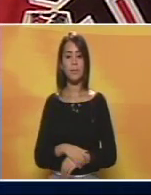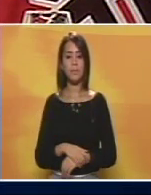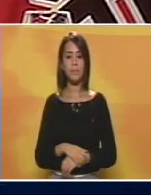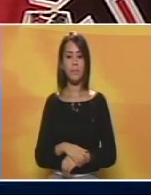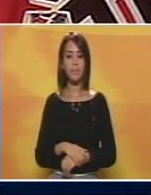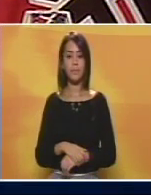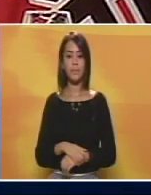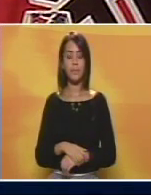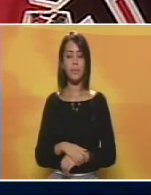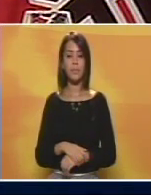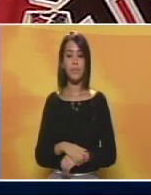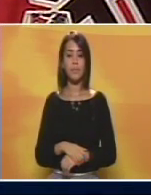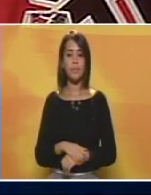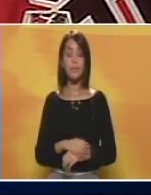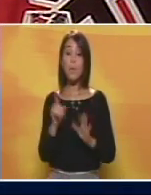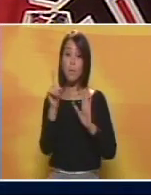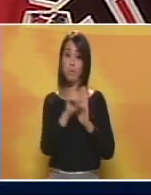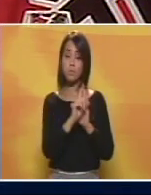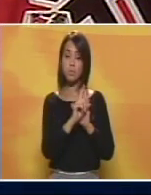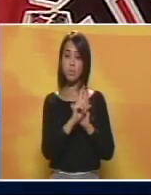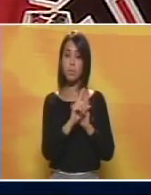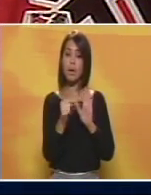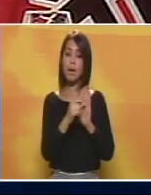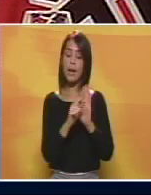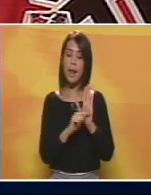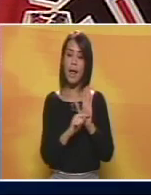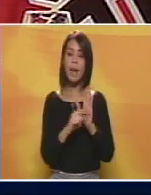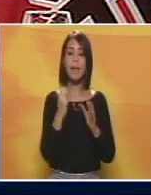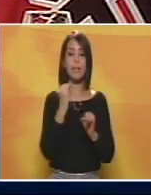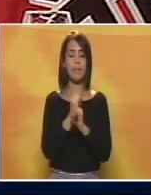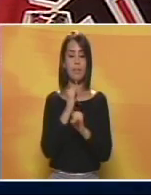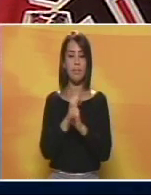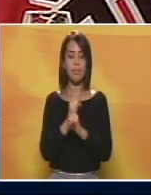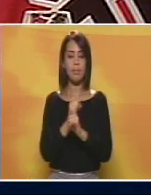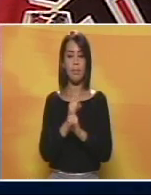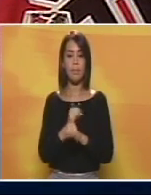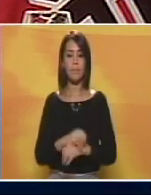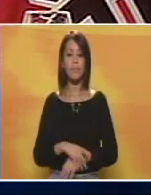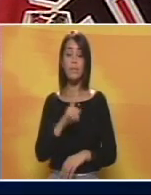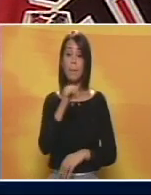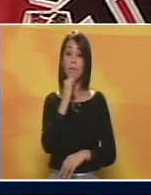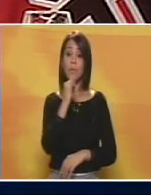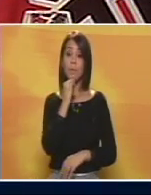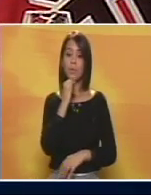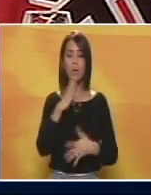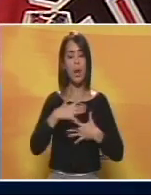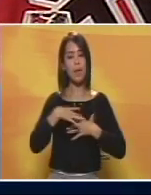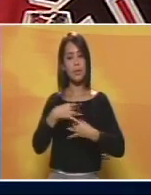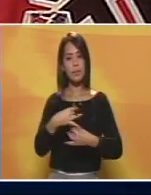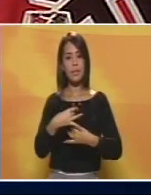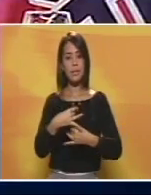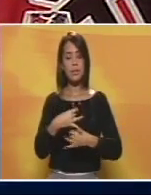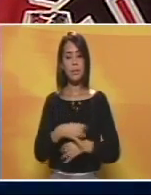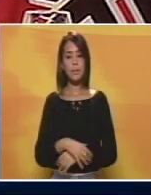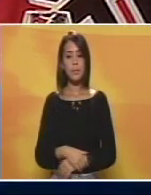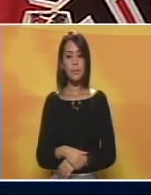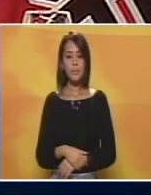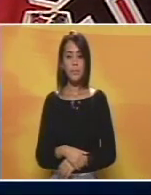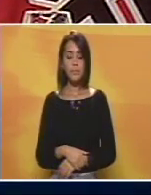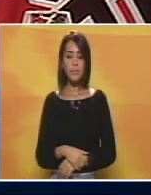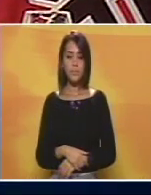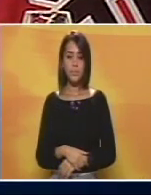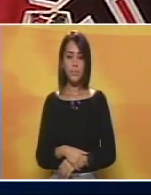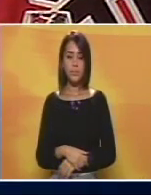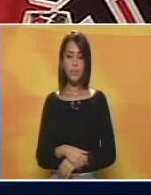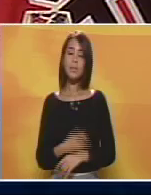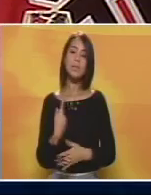darán por medio de la Gaceta Electoral Digital, así como la información a los interesados, y con esto hacemos